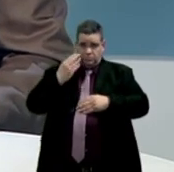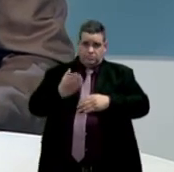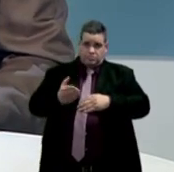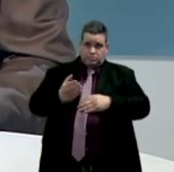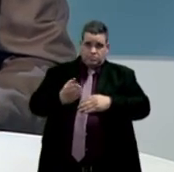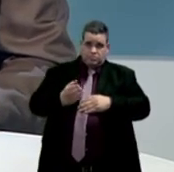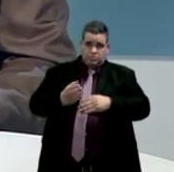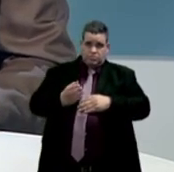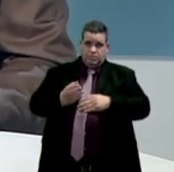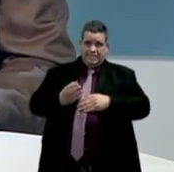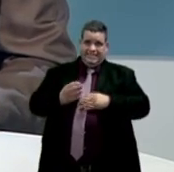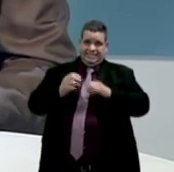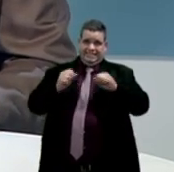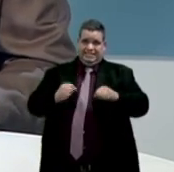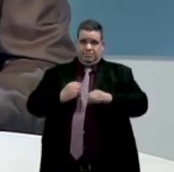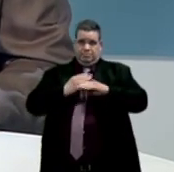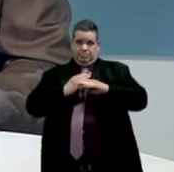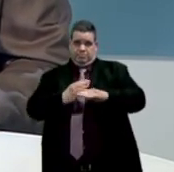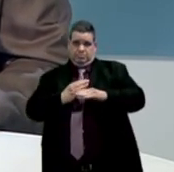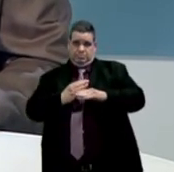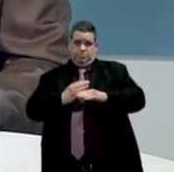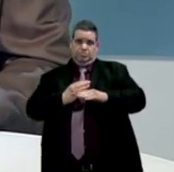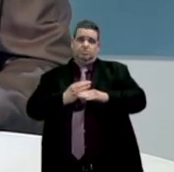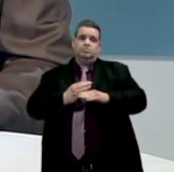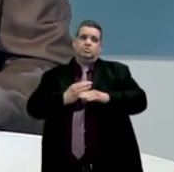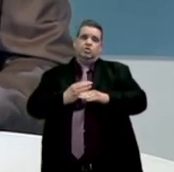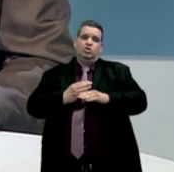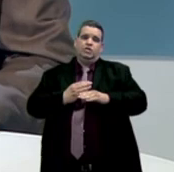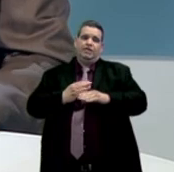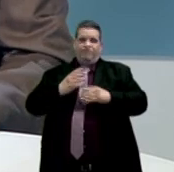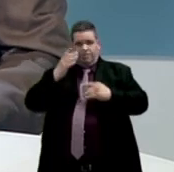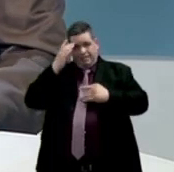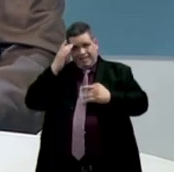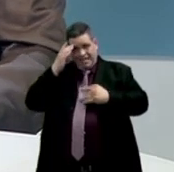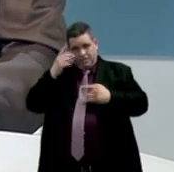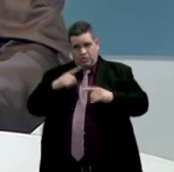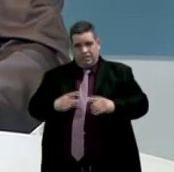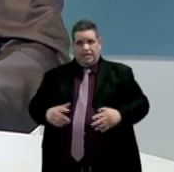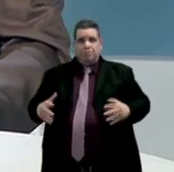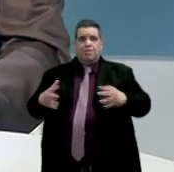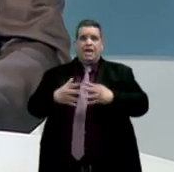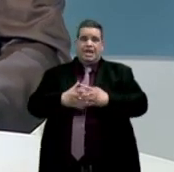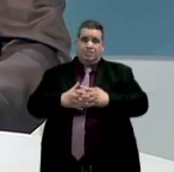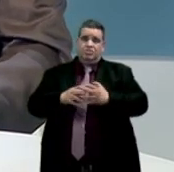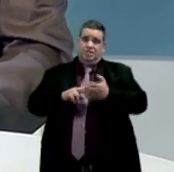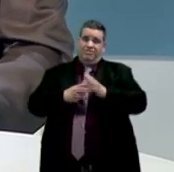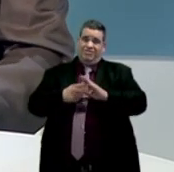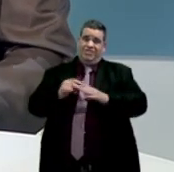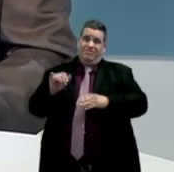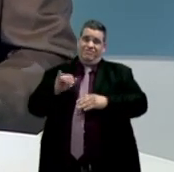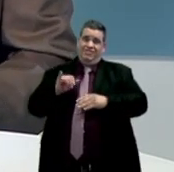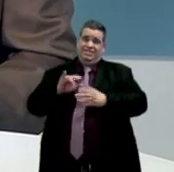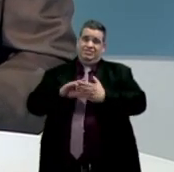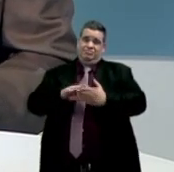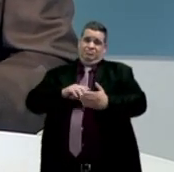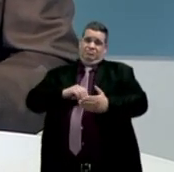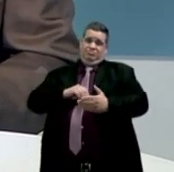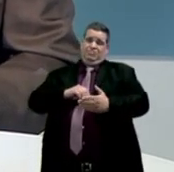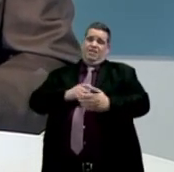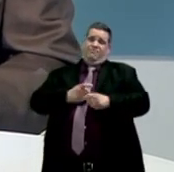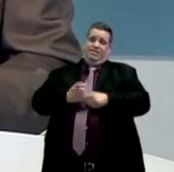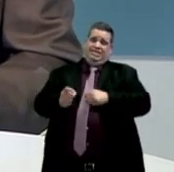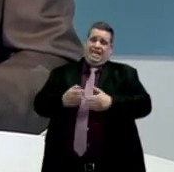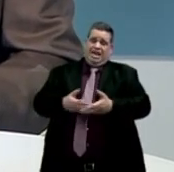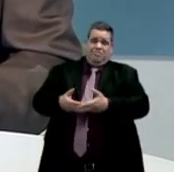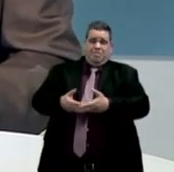sistema inmune se debilita durante el embarazo, por lo que contraer una infección podría ser perjudicial tanto para la madre como para